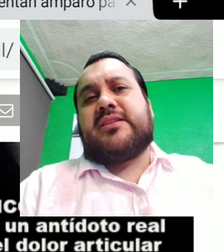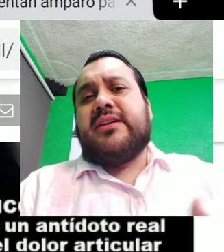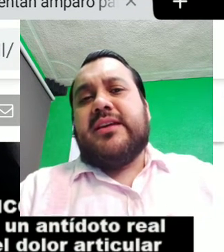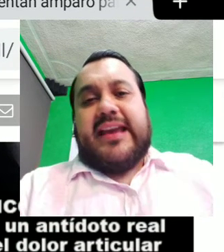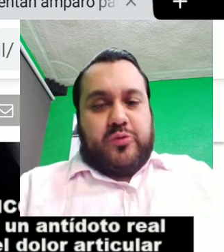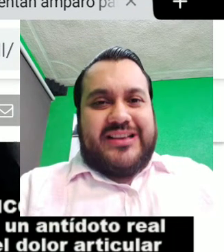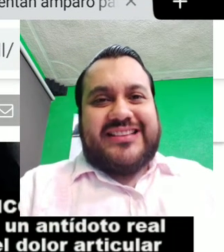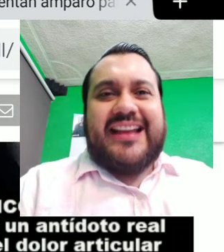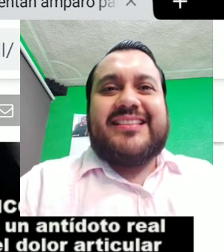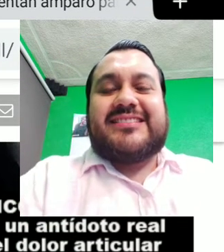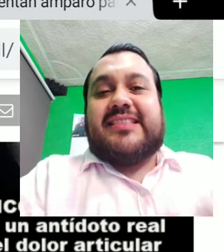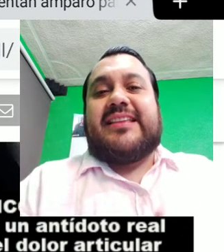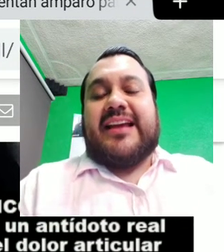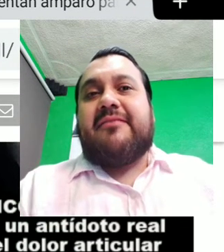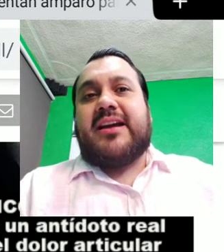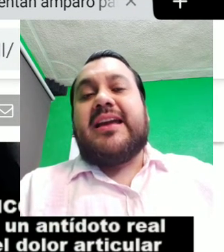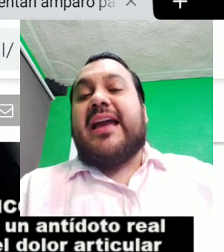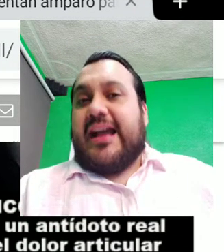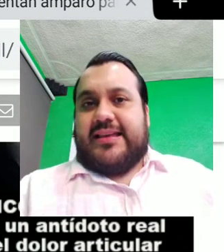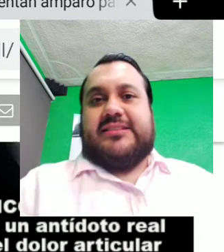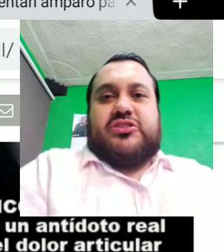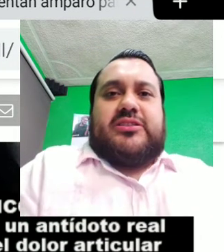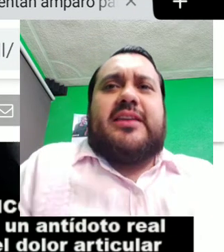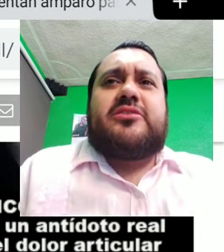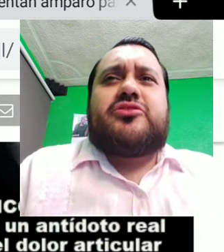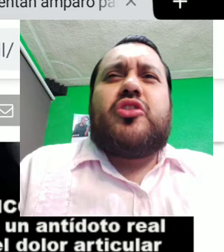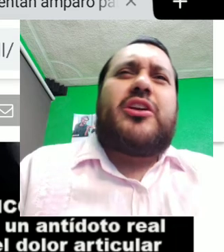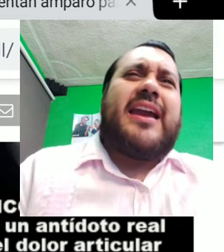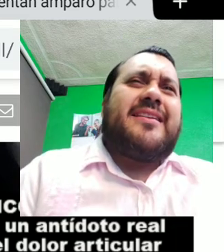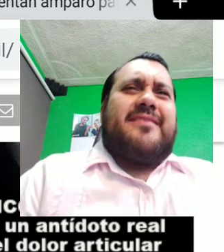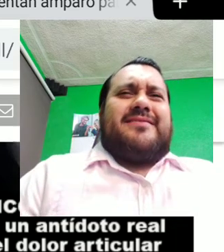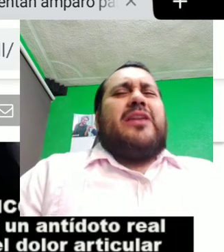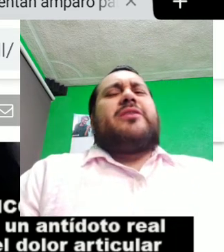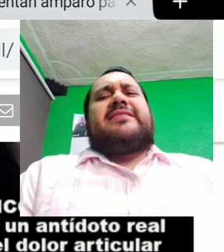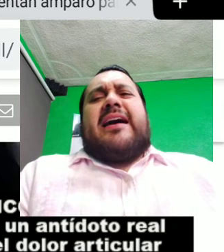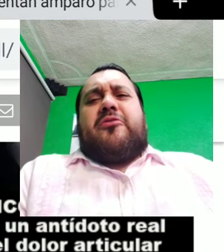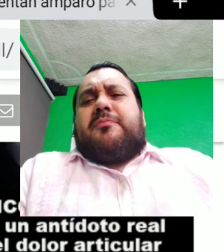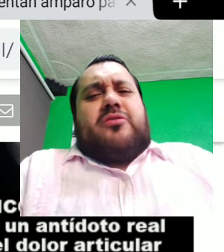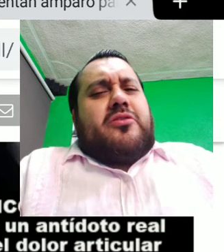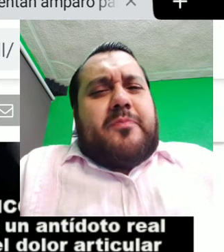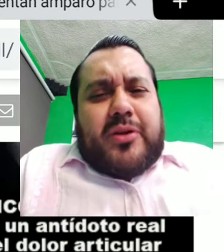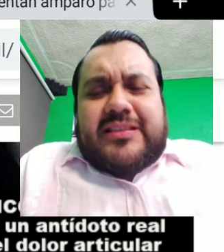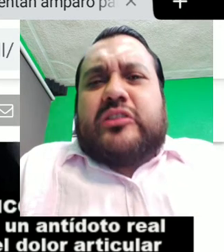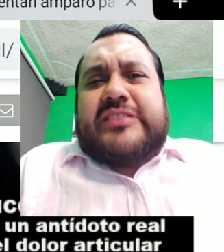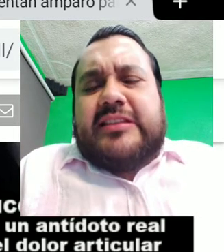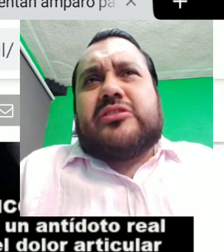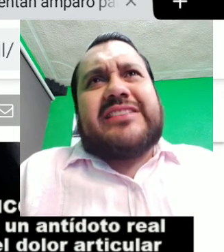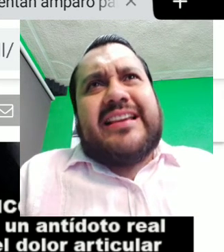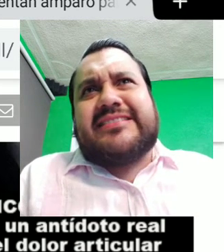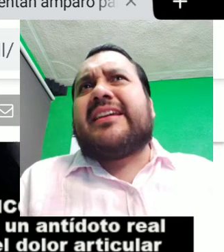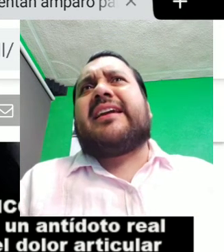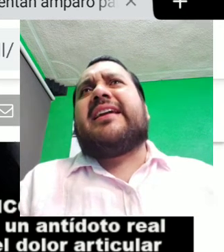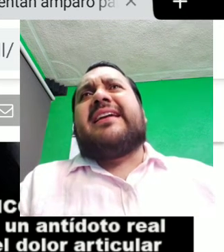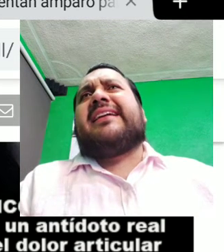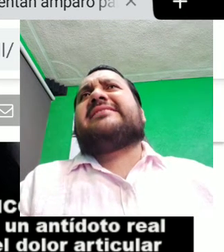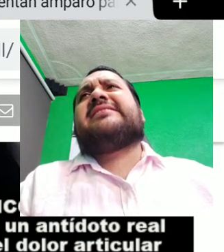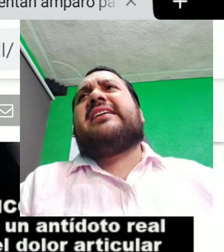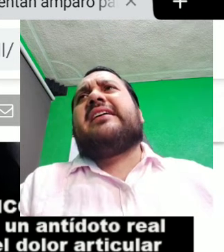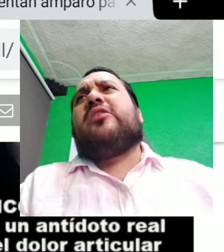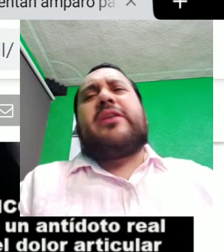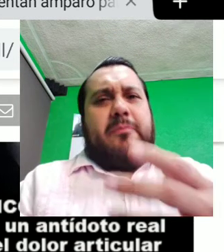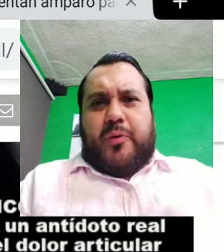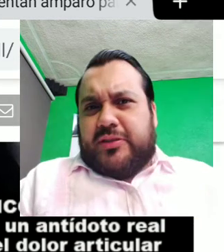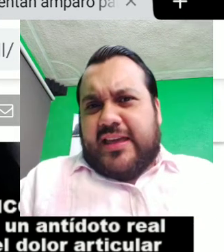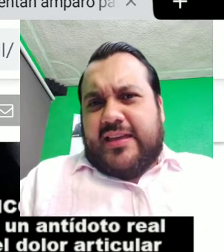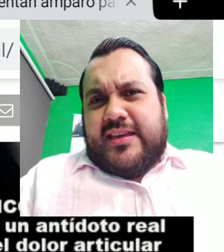presidente en unas cartas que entregaban al dar estos créditos ok ya lo quitaron pero no importa los créditos ahí siguen qué es